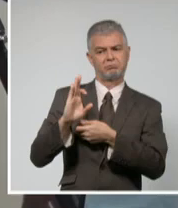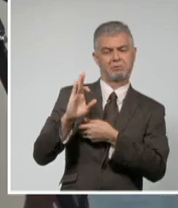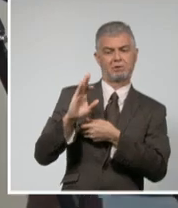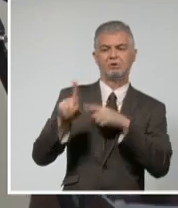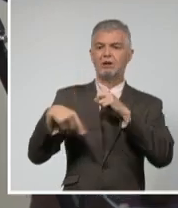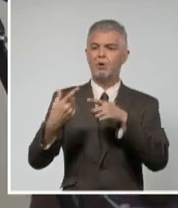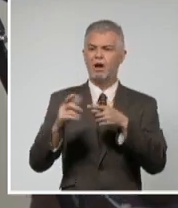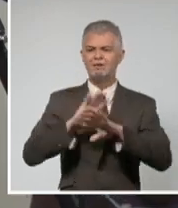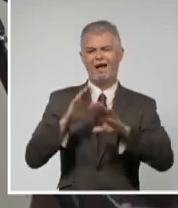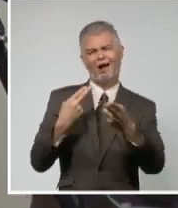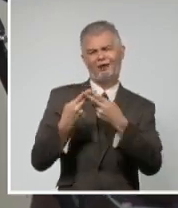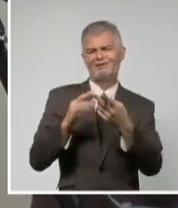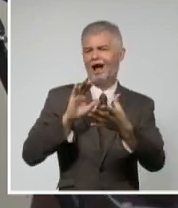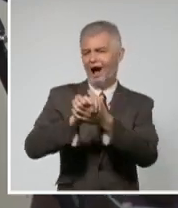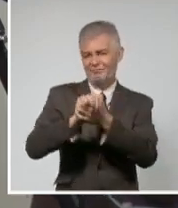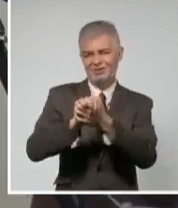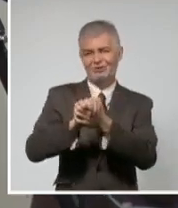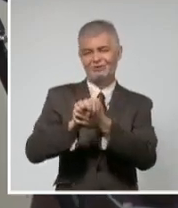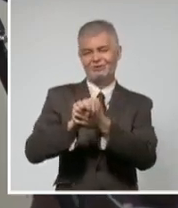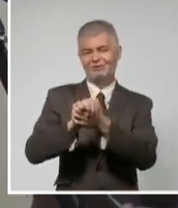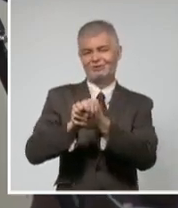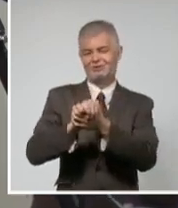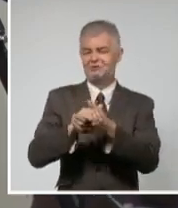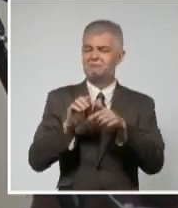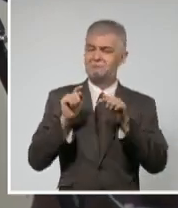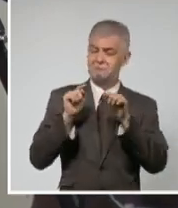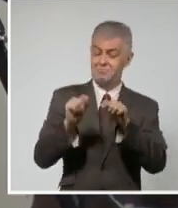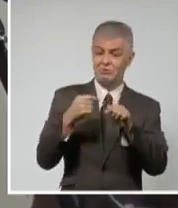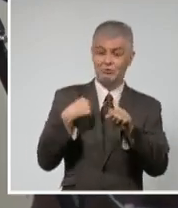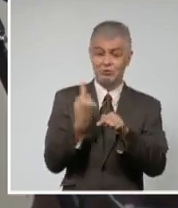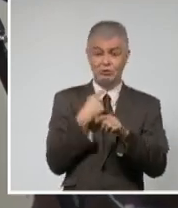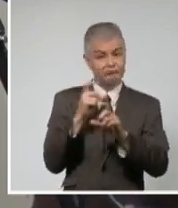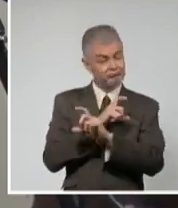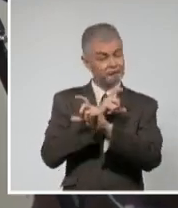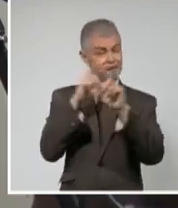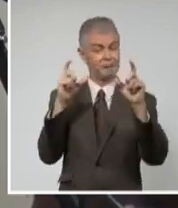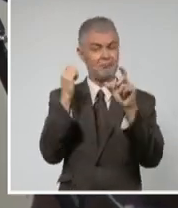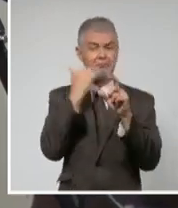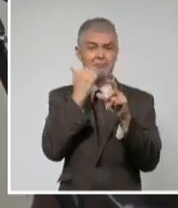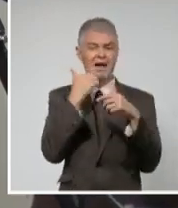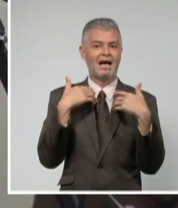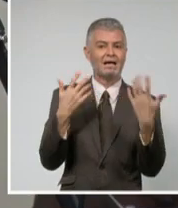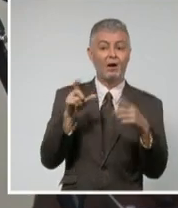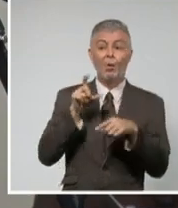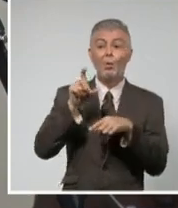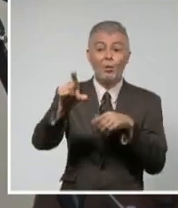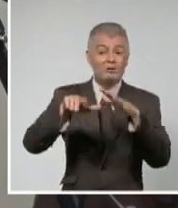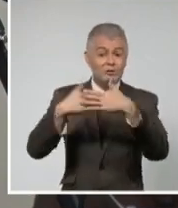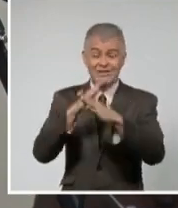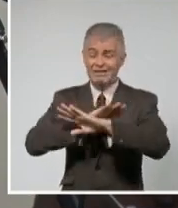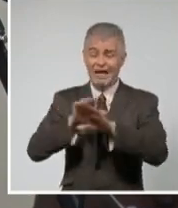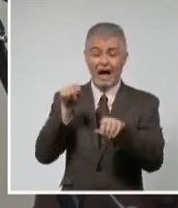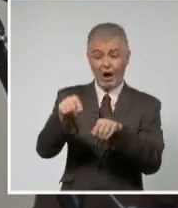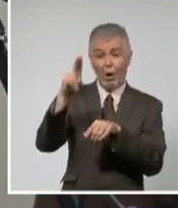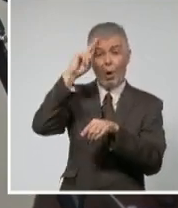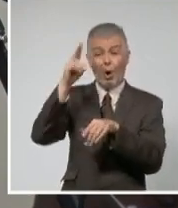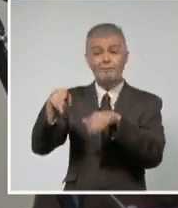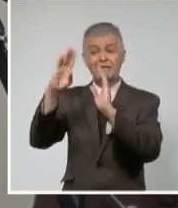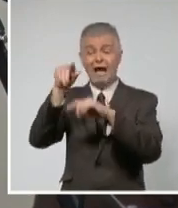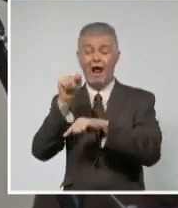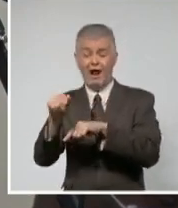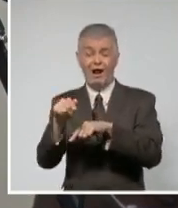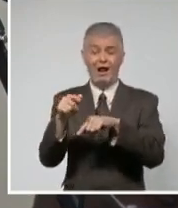amigos. Y una de las cosas que más nos impactó todo es que cuando ese último día que estuvimos en el hospital, que nos hicieron el último